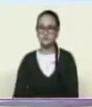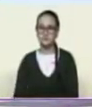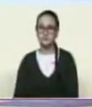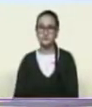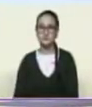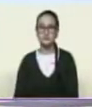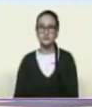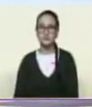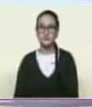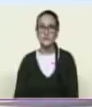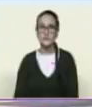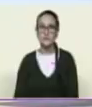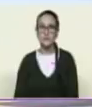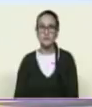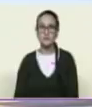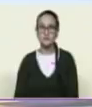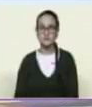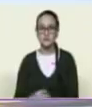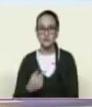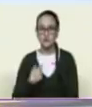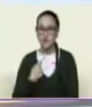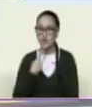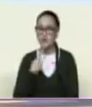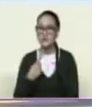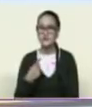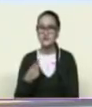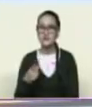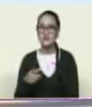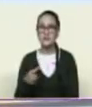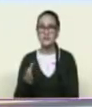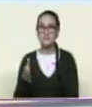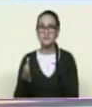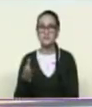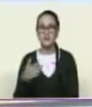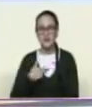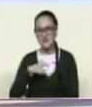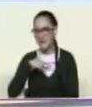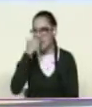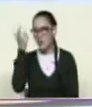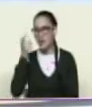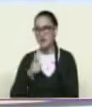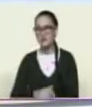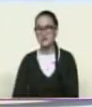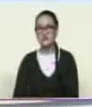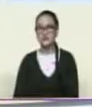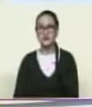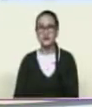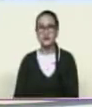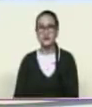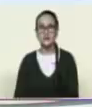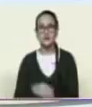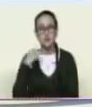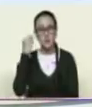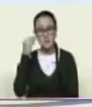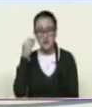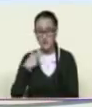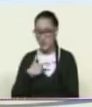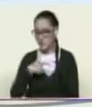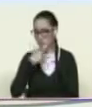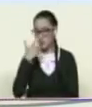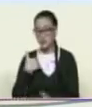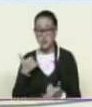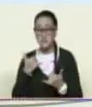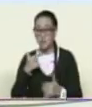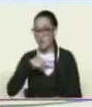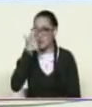yo lo llamaba el novato del año adiós por favor me avergüenza cuando pienso en esto me avergüenzo